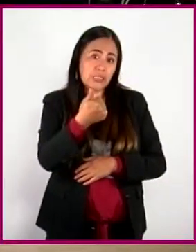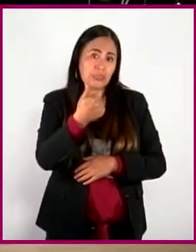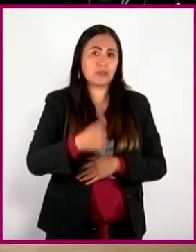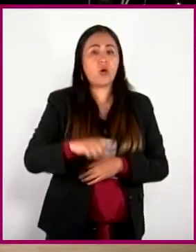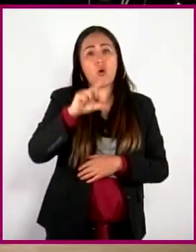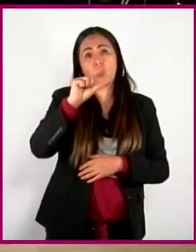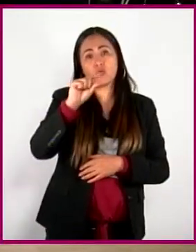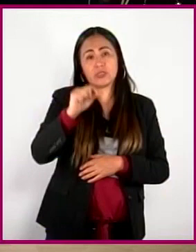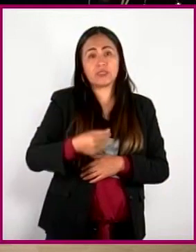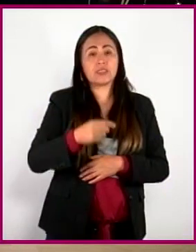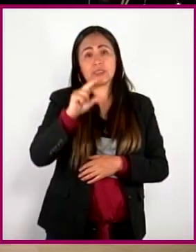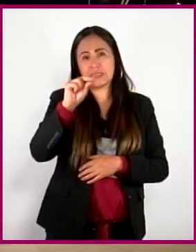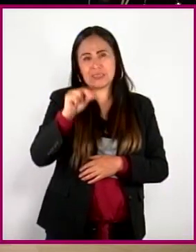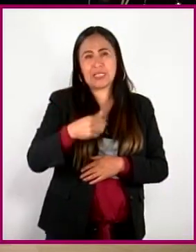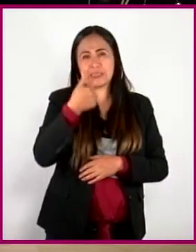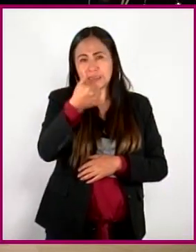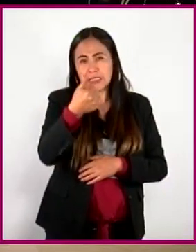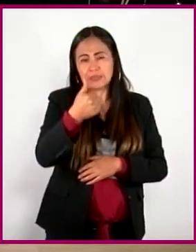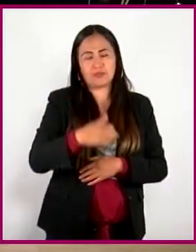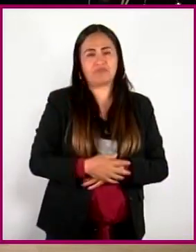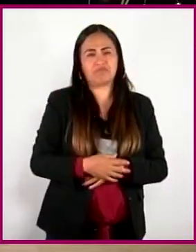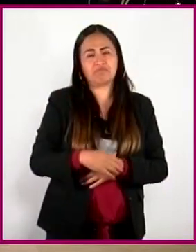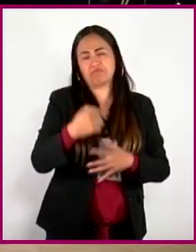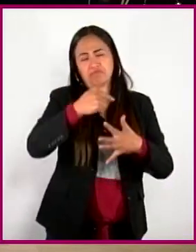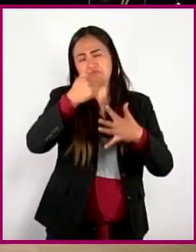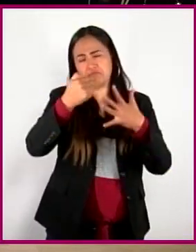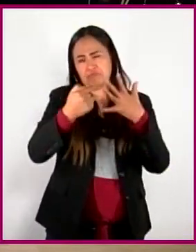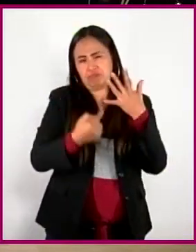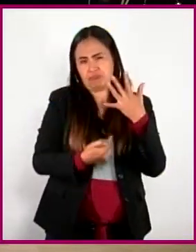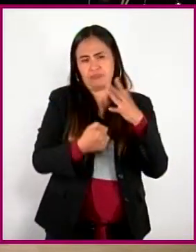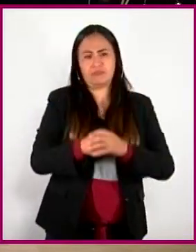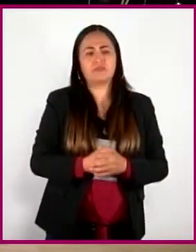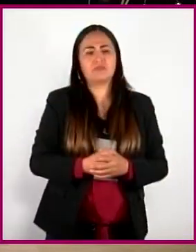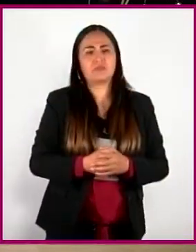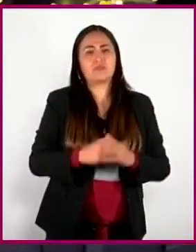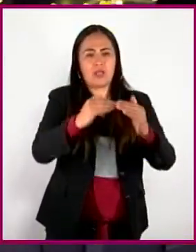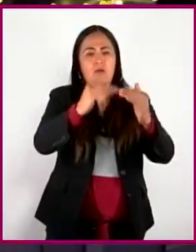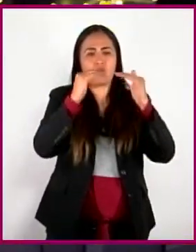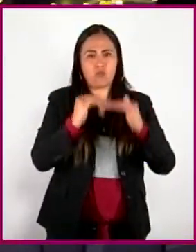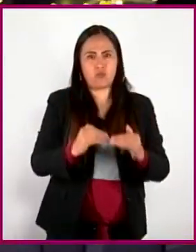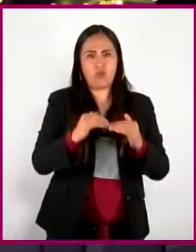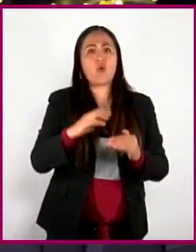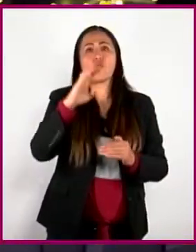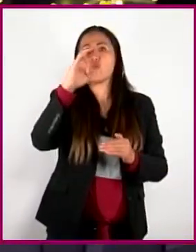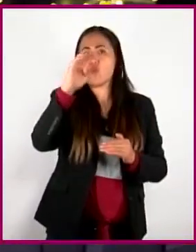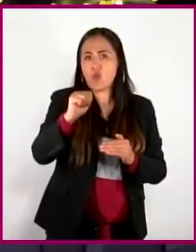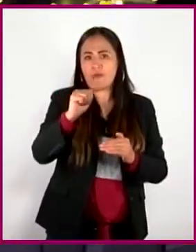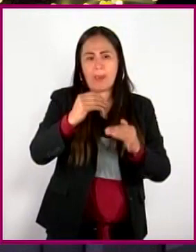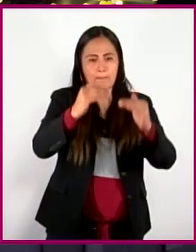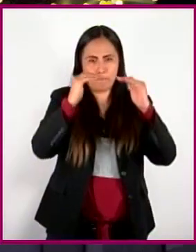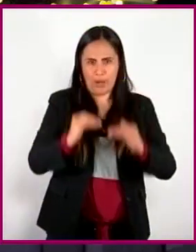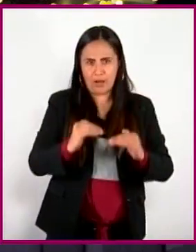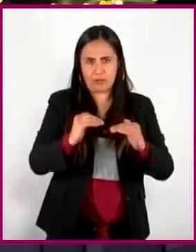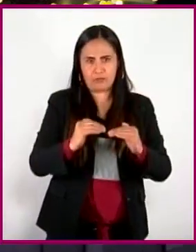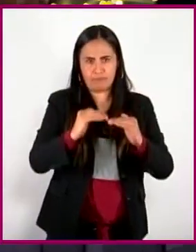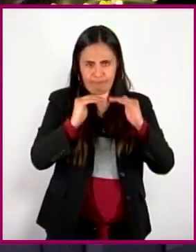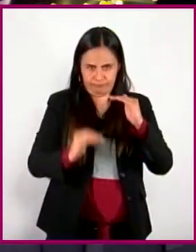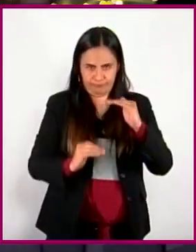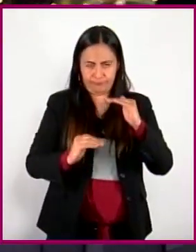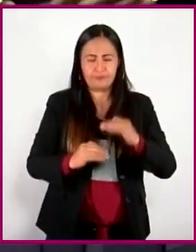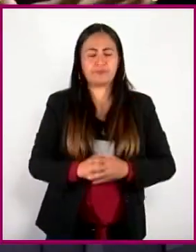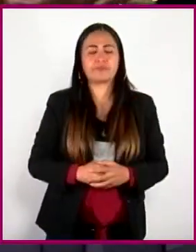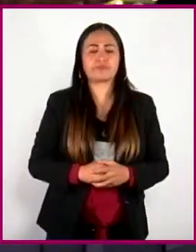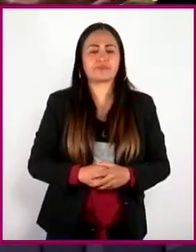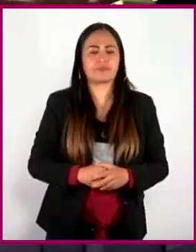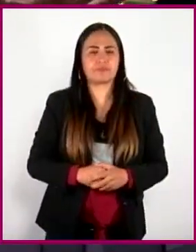el 86, y pues así sucesivamente, ¿no? Sus dígitos menores a 9 en todos los casos. Es